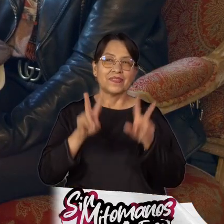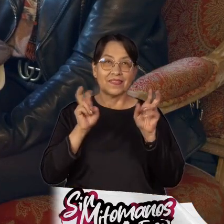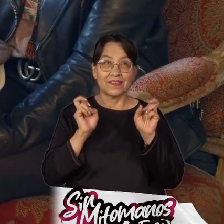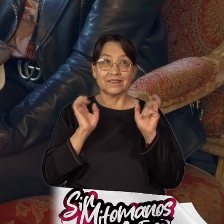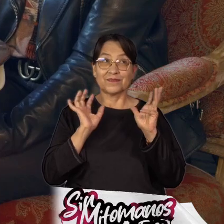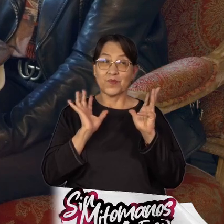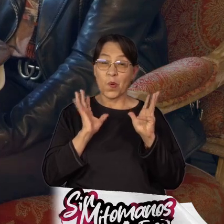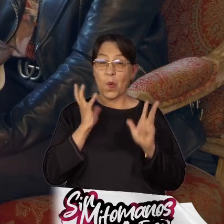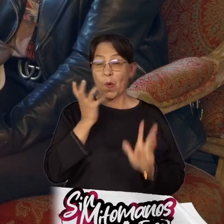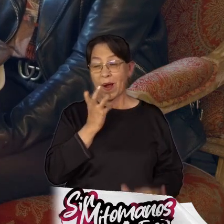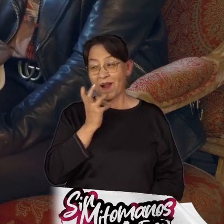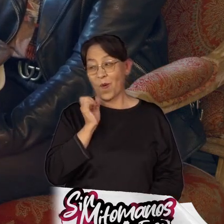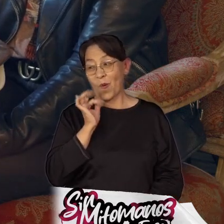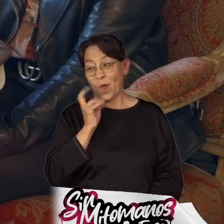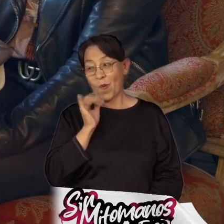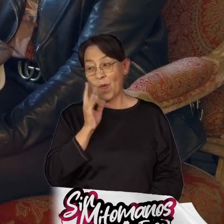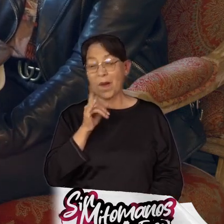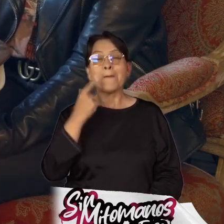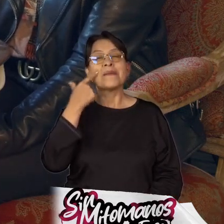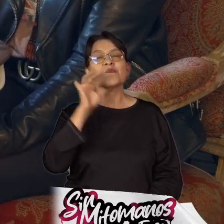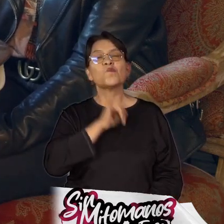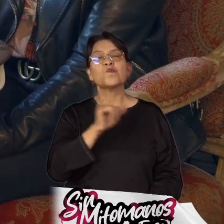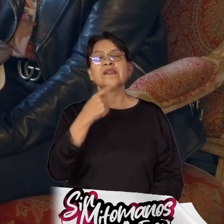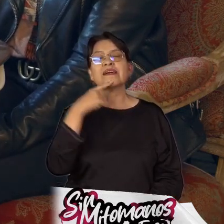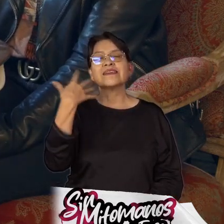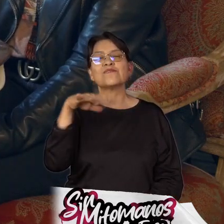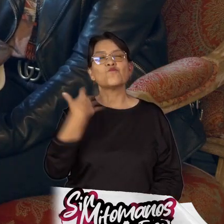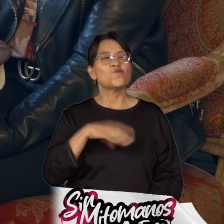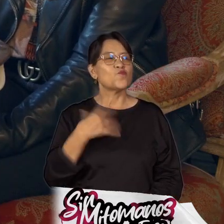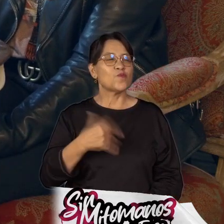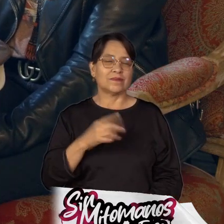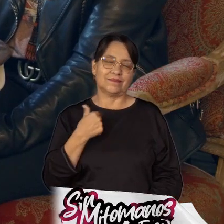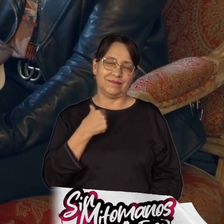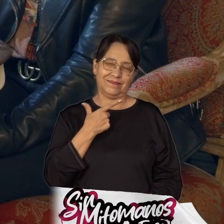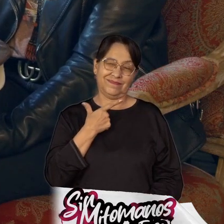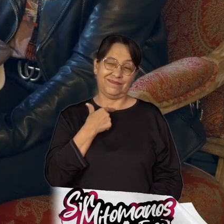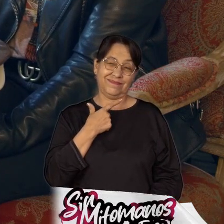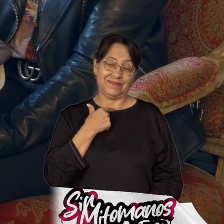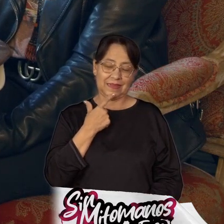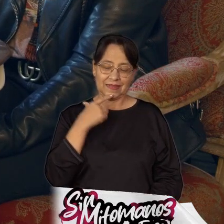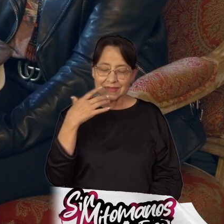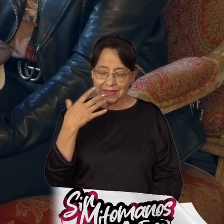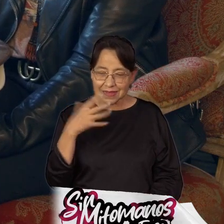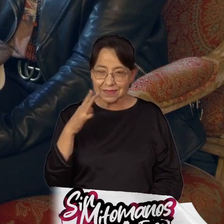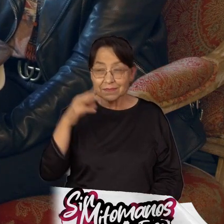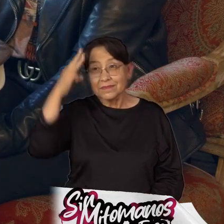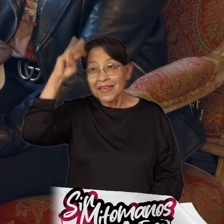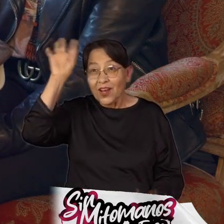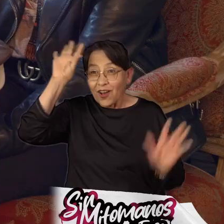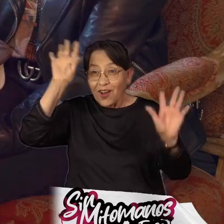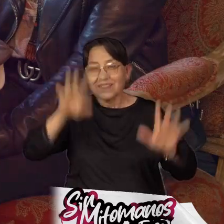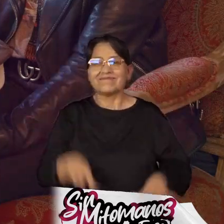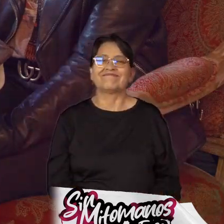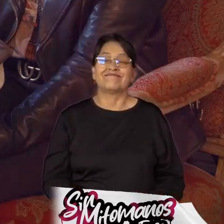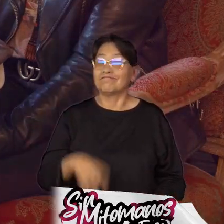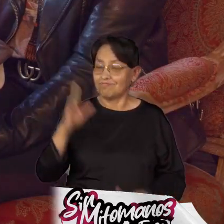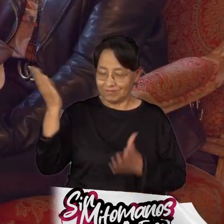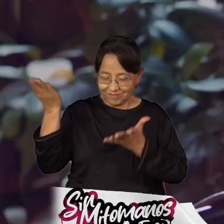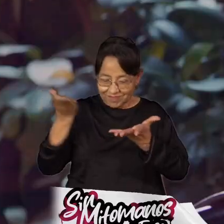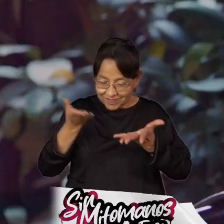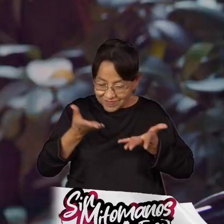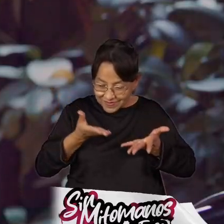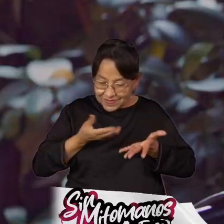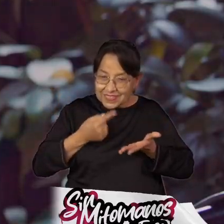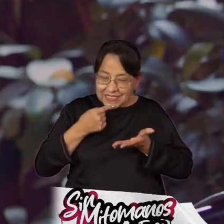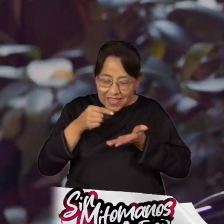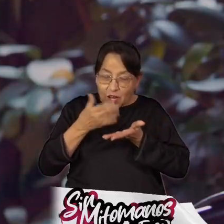tema está picoso. El tema es ají. Así que prepárate porque a mí me encanta el picante. México, bienvenidos. Cuando quieran